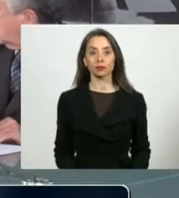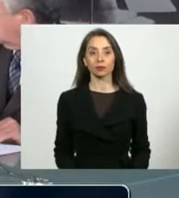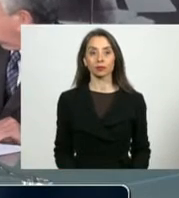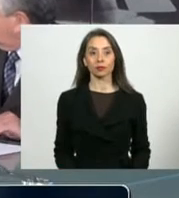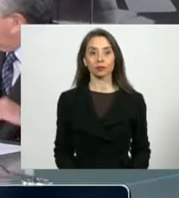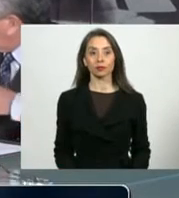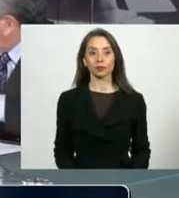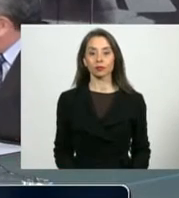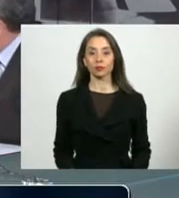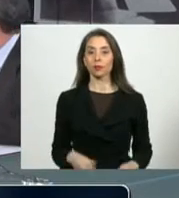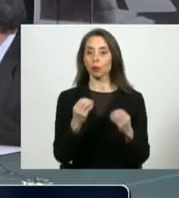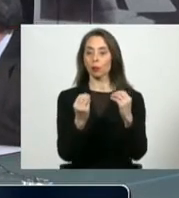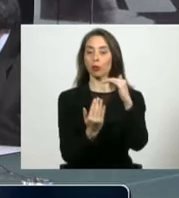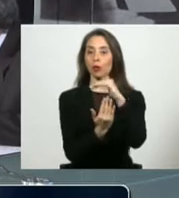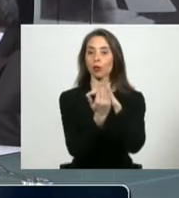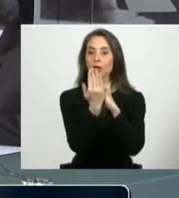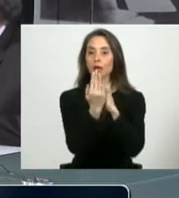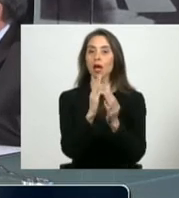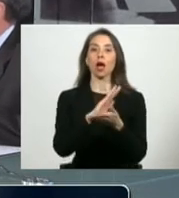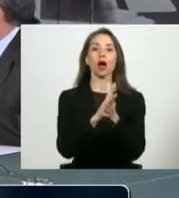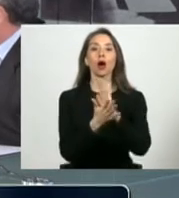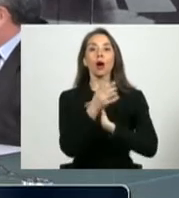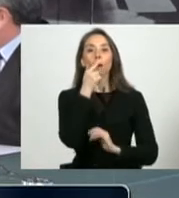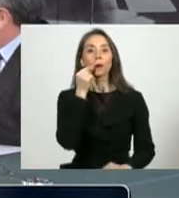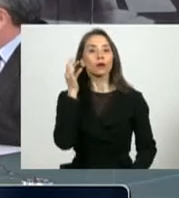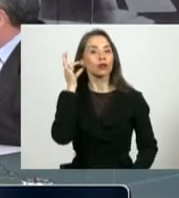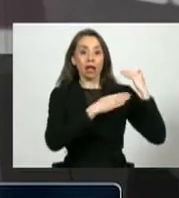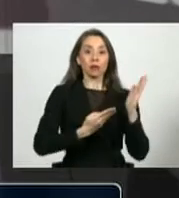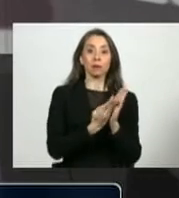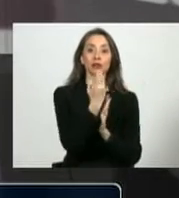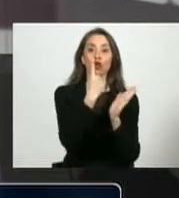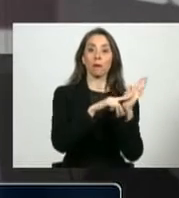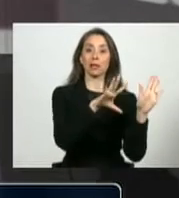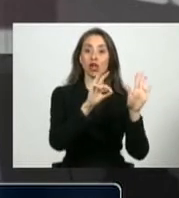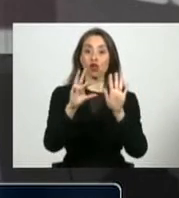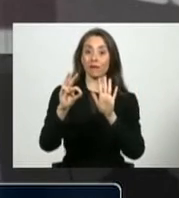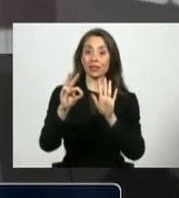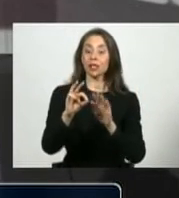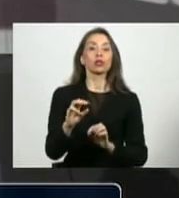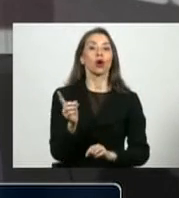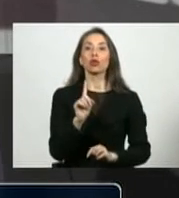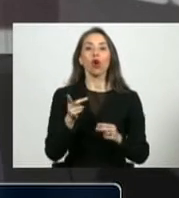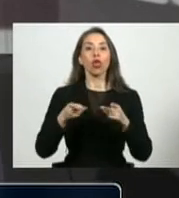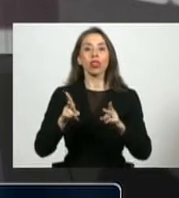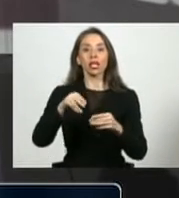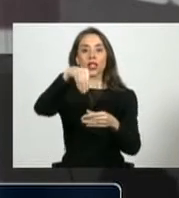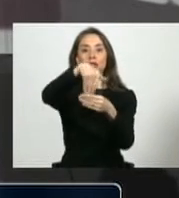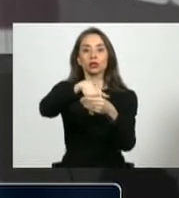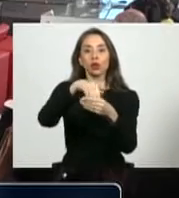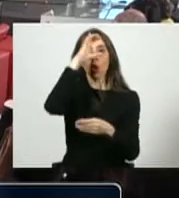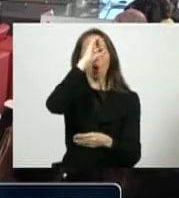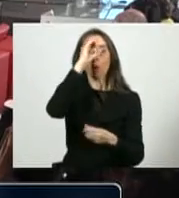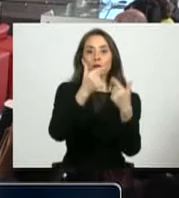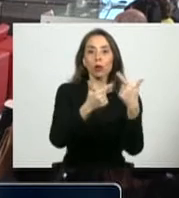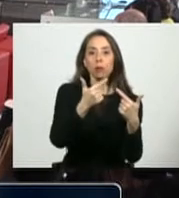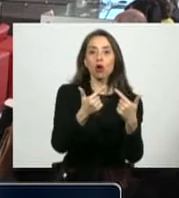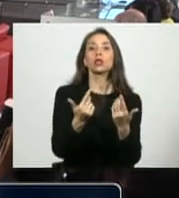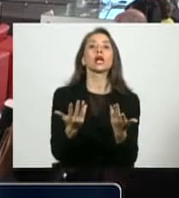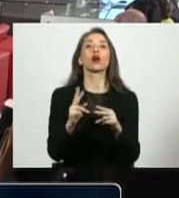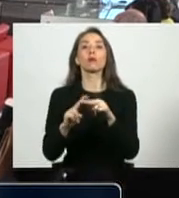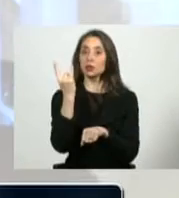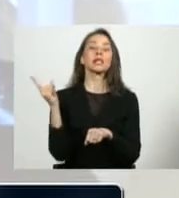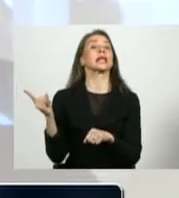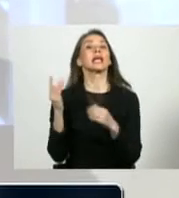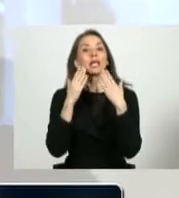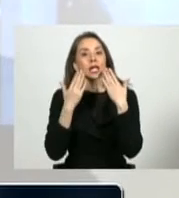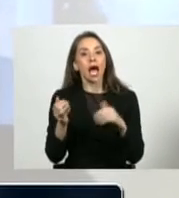representantes de la Cámara de Diputados, de la Cámara de Senadores, que fueron representados por sus ambas presidencias, también con el director